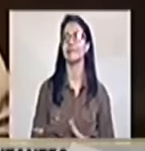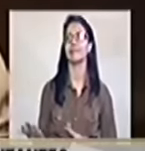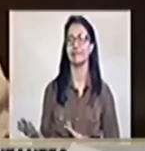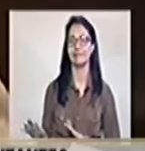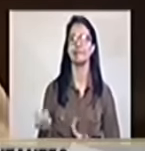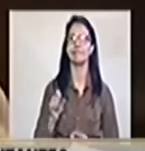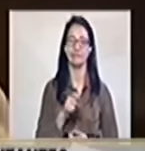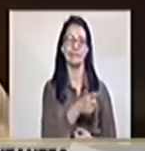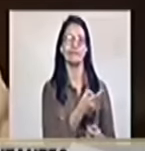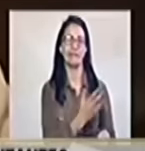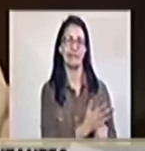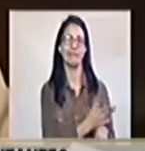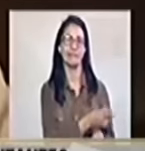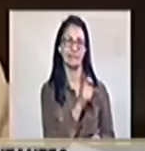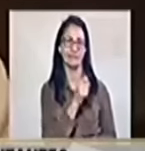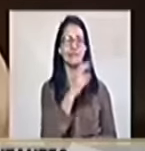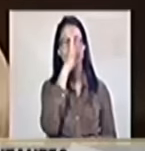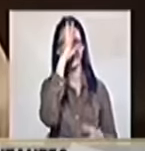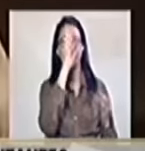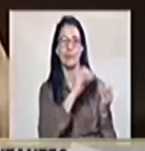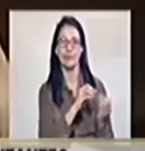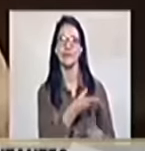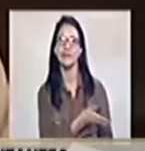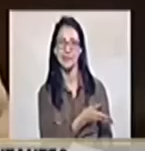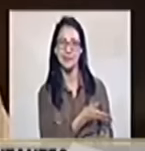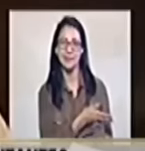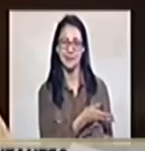dicho por el doctor Pérez de